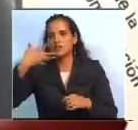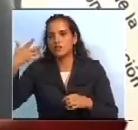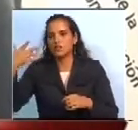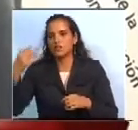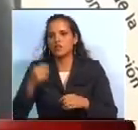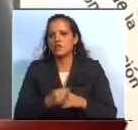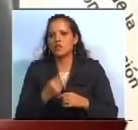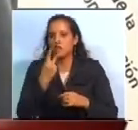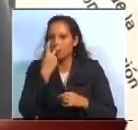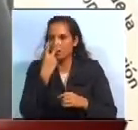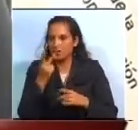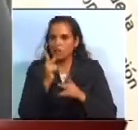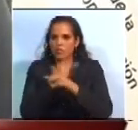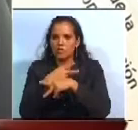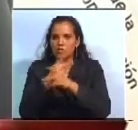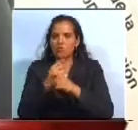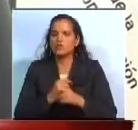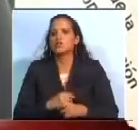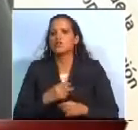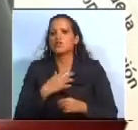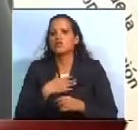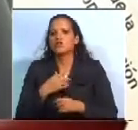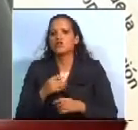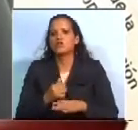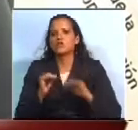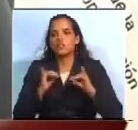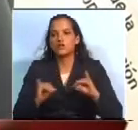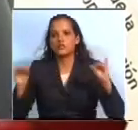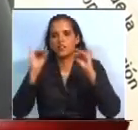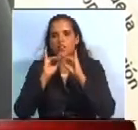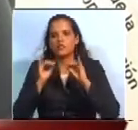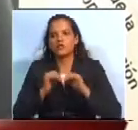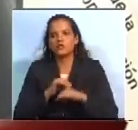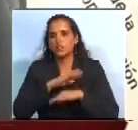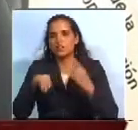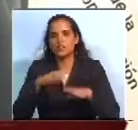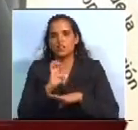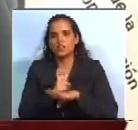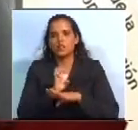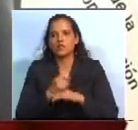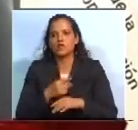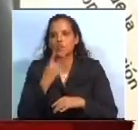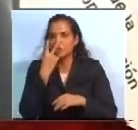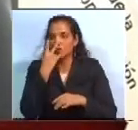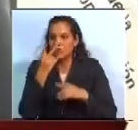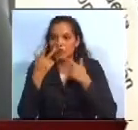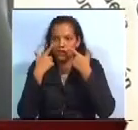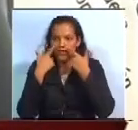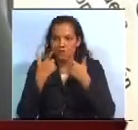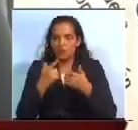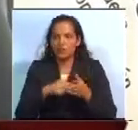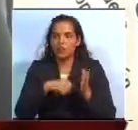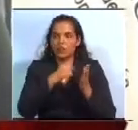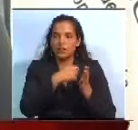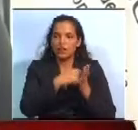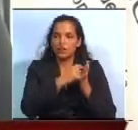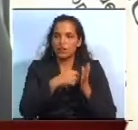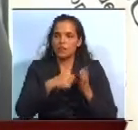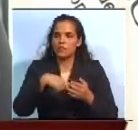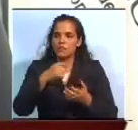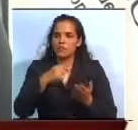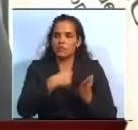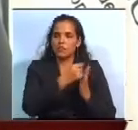otros productores y artistas muy reconocidos, ¿no? Ellos van a ser parte del miembro del